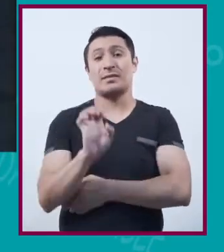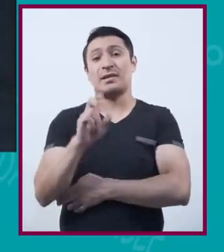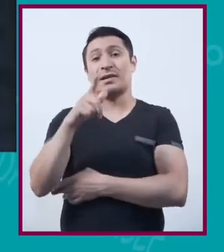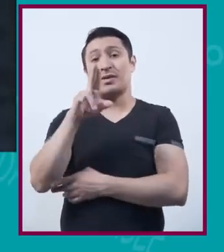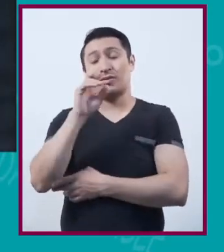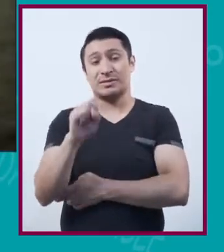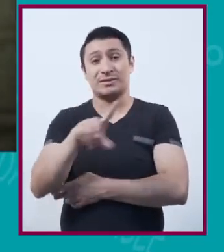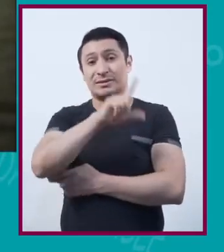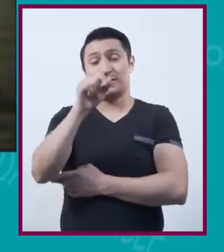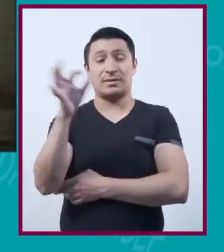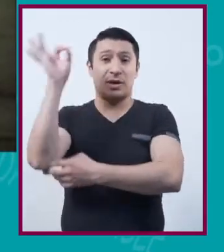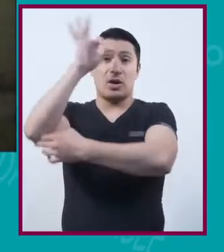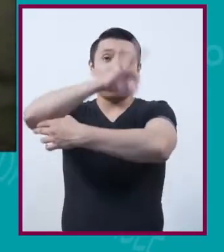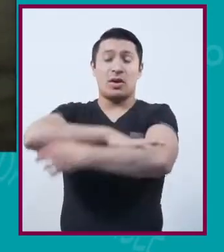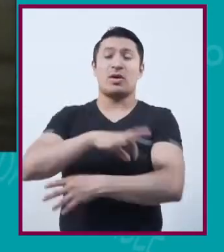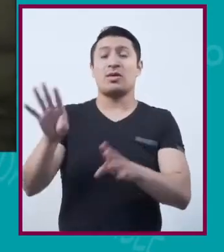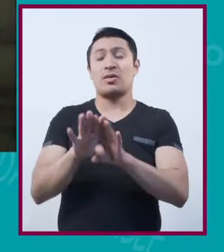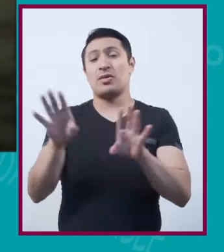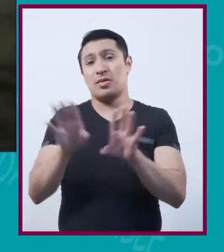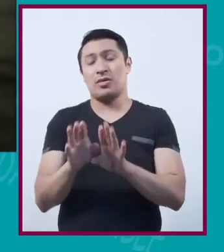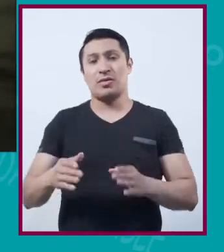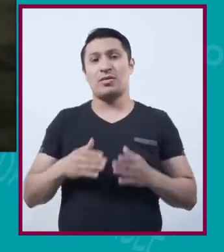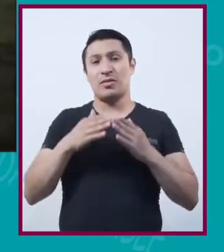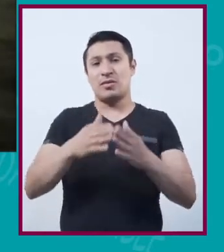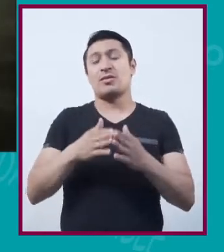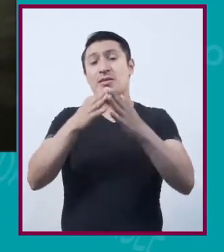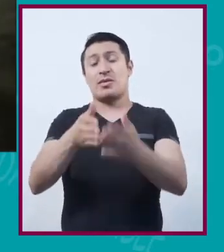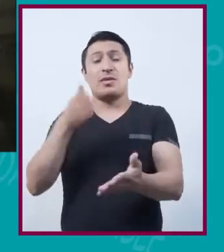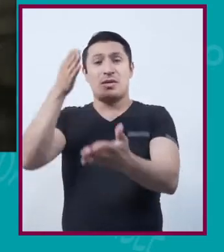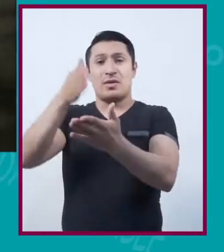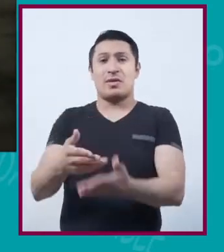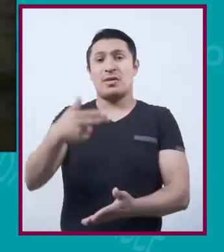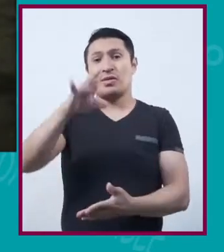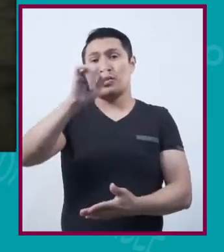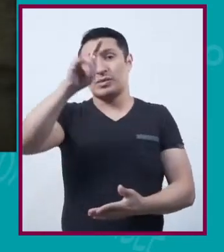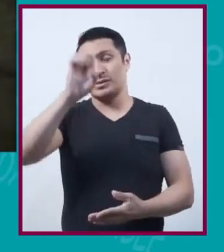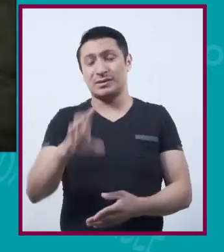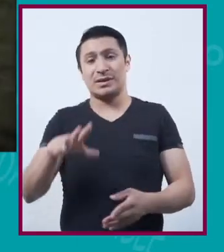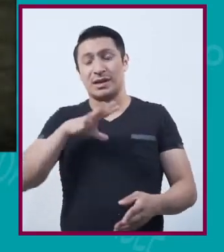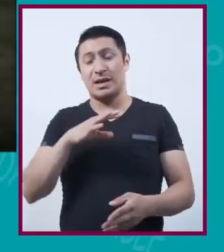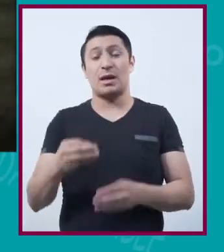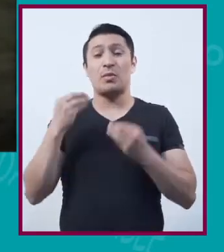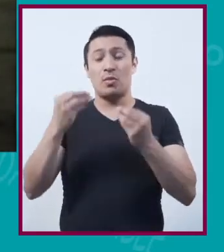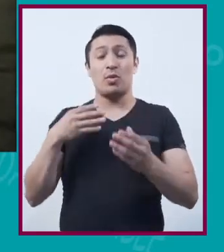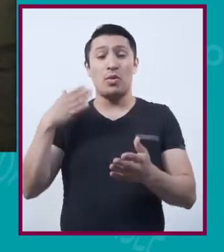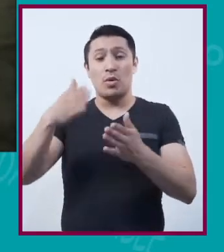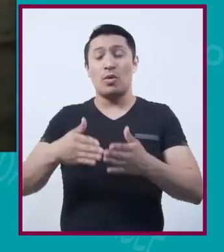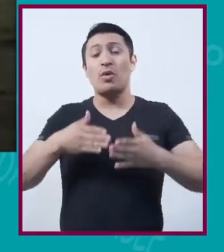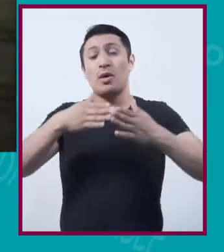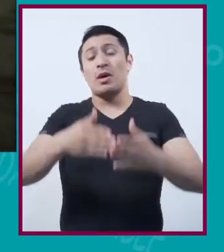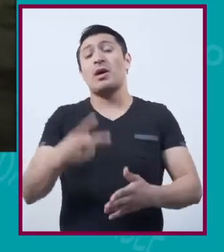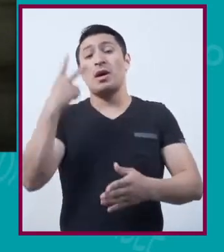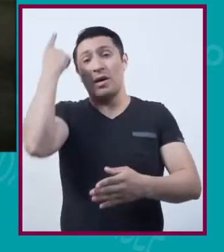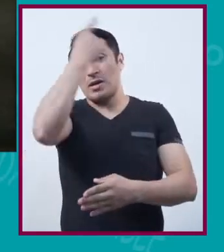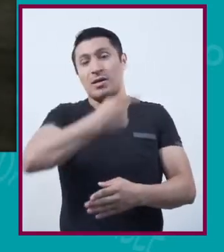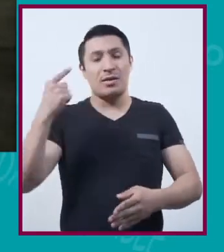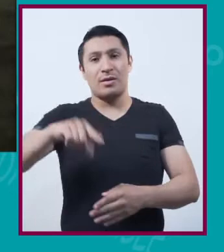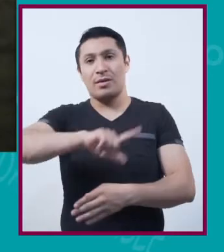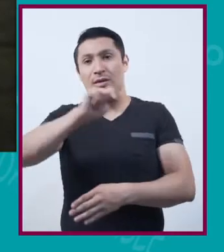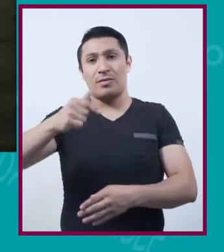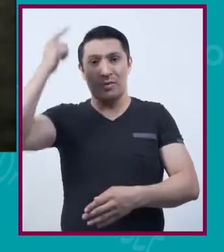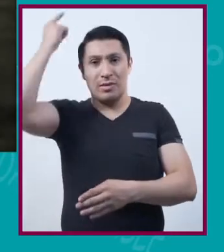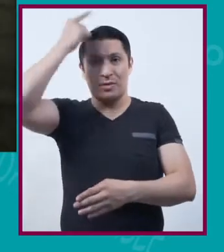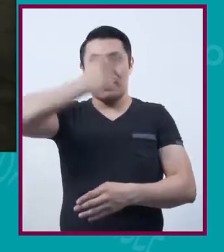27 leguas. Después del sol puesto, navegó a su primer camino al oeste. Andarían 12 millas cada hora, y hasta 2